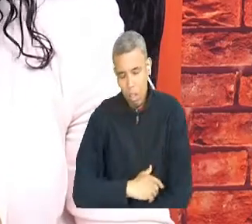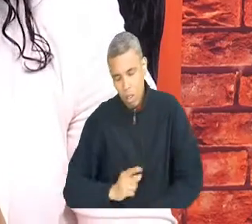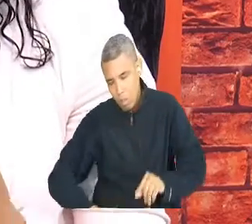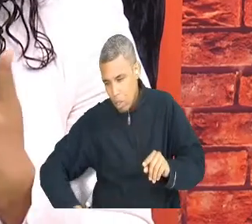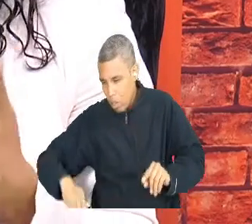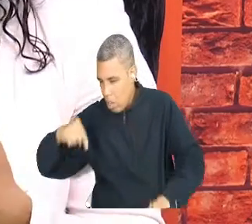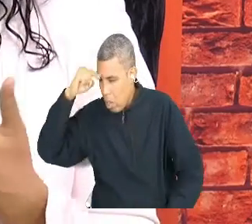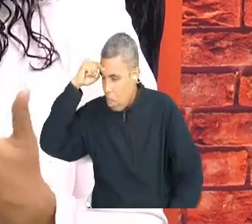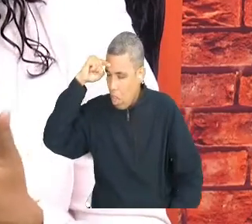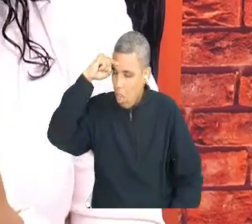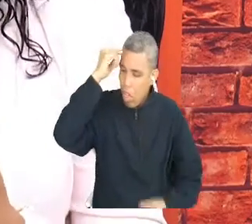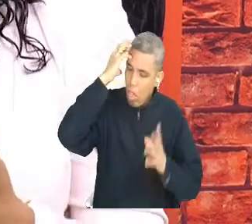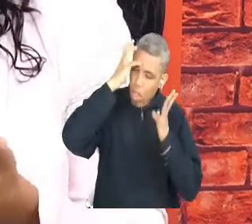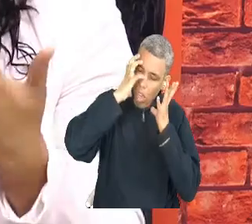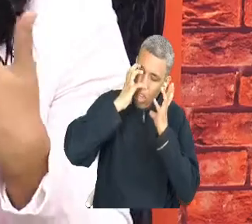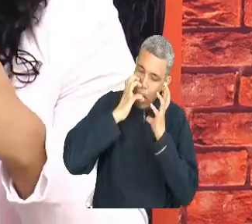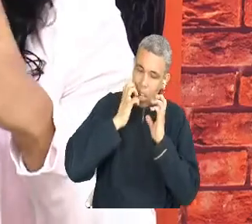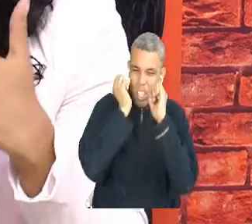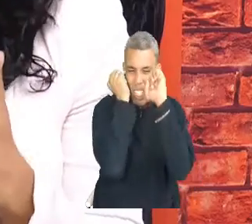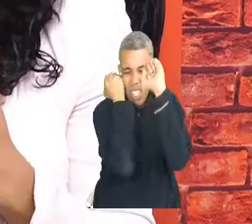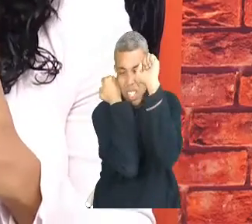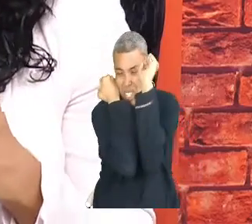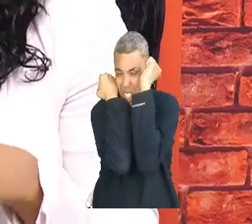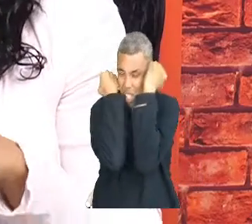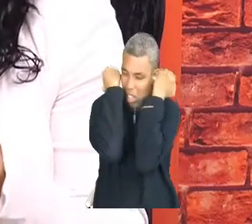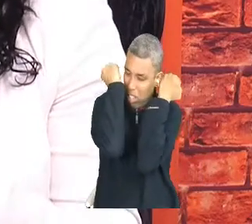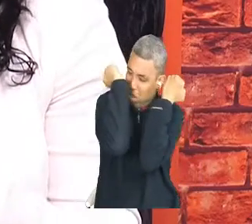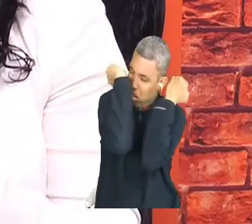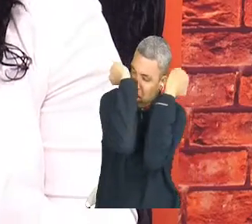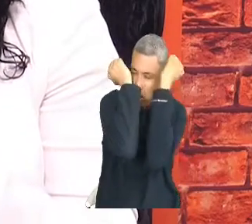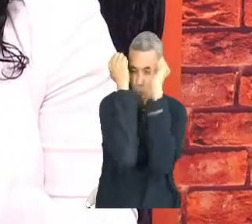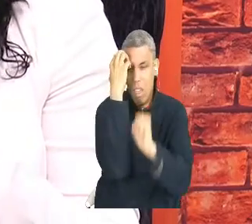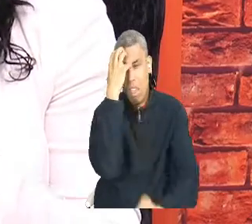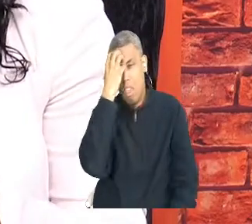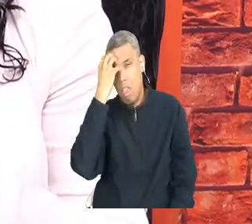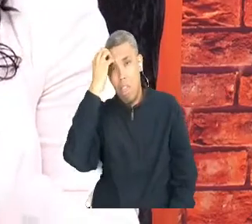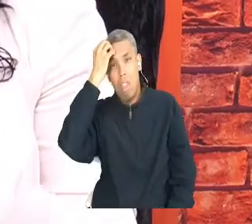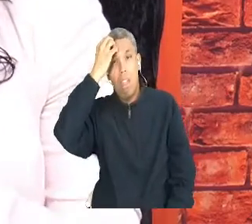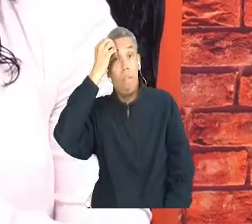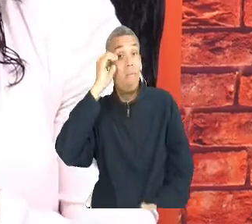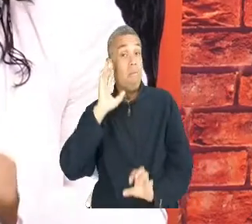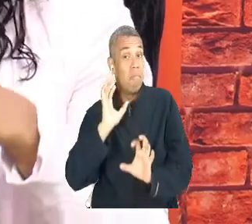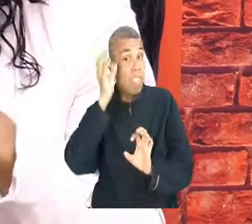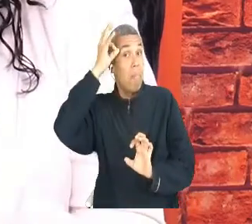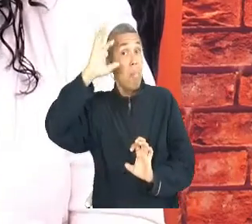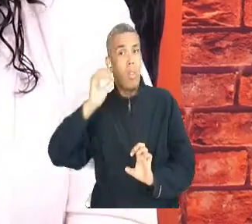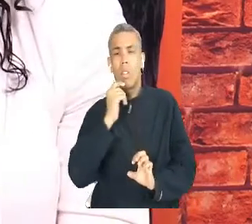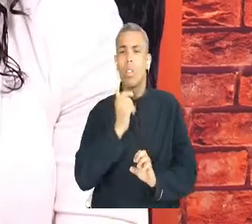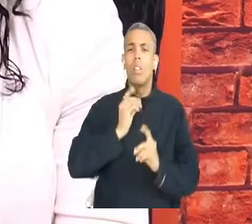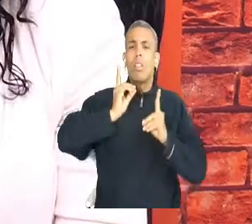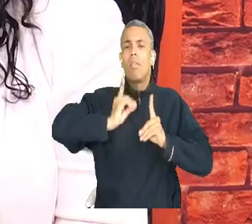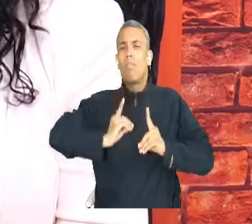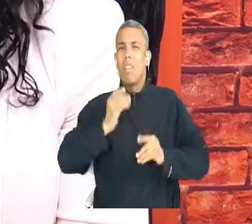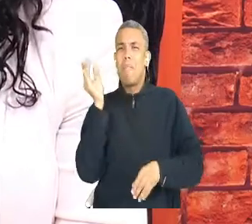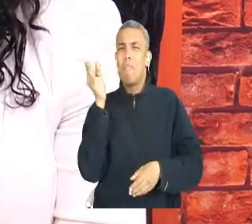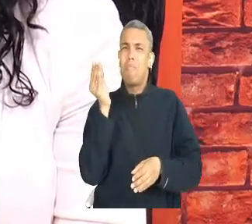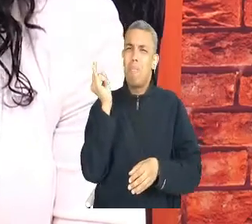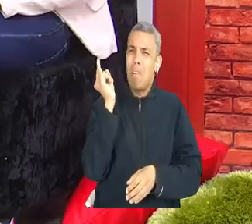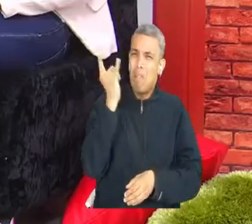asumir las las cosas que se propone y empieza a dudar empieza a disminuir como esa capacidad de decidirse y resolver pues sus